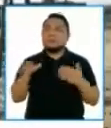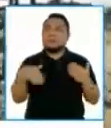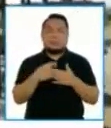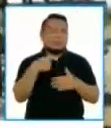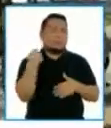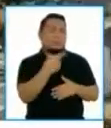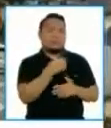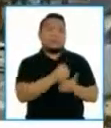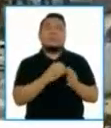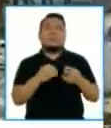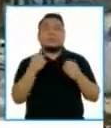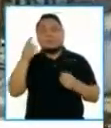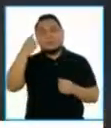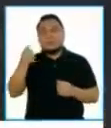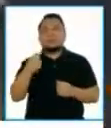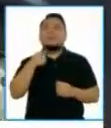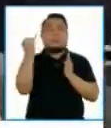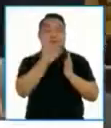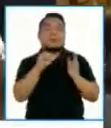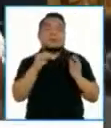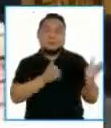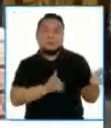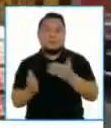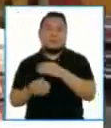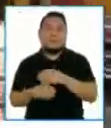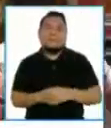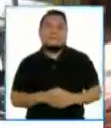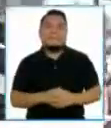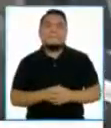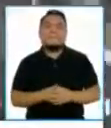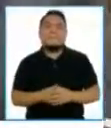todos, porque sufrimos consecuencias.